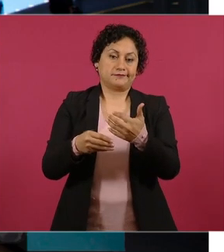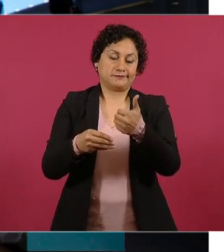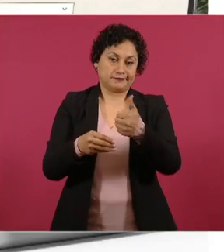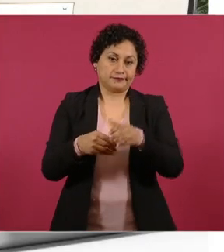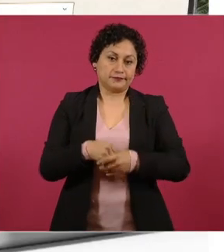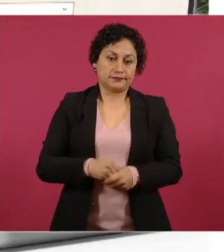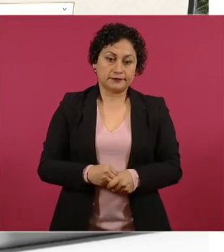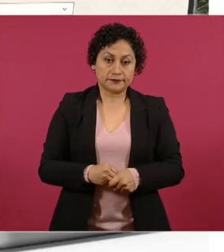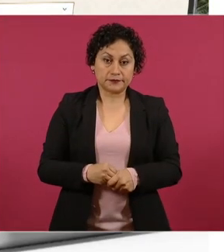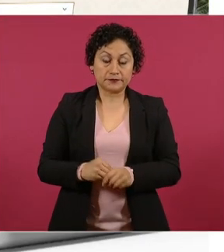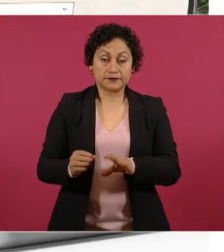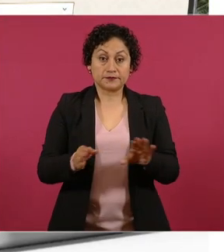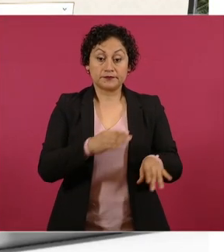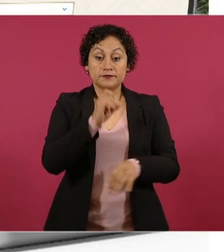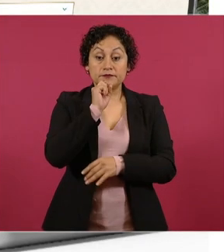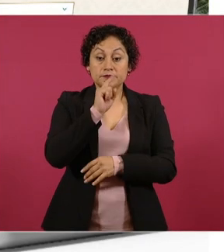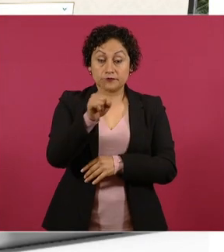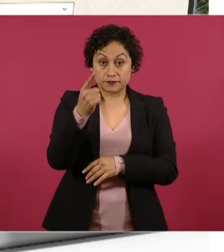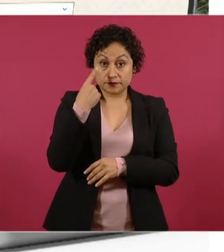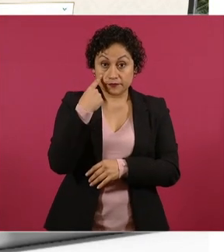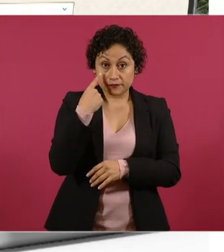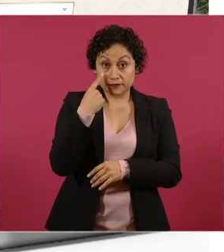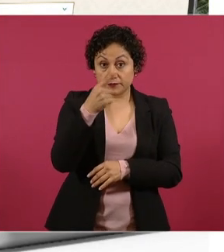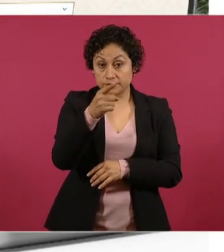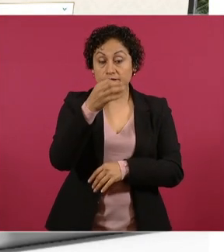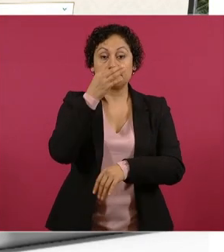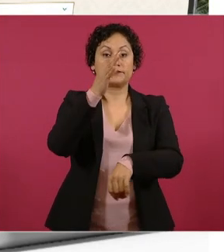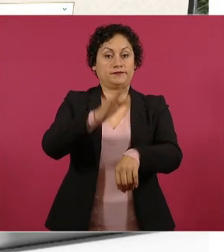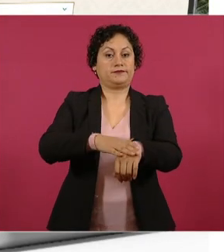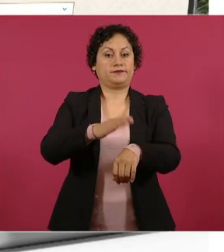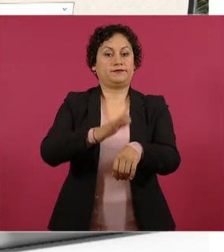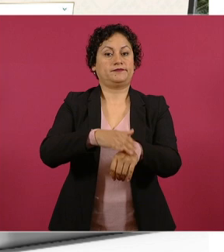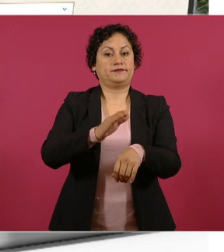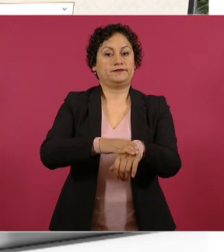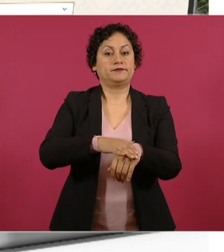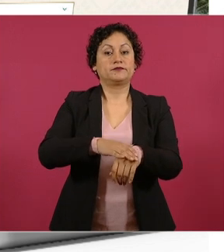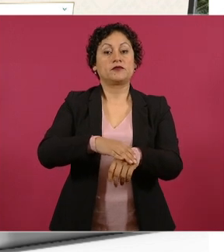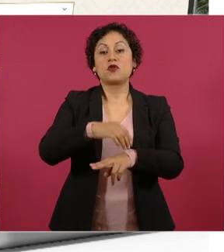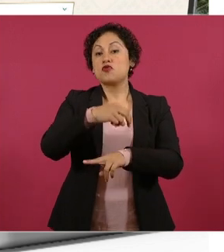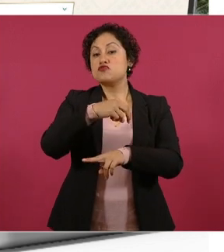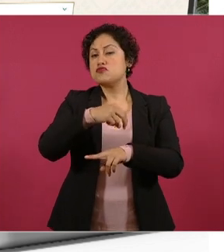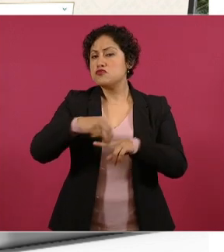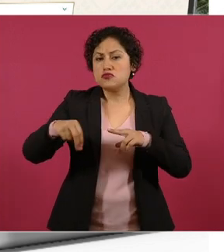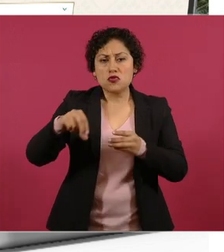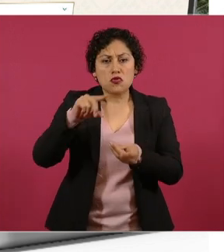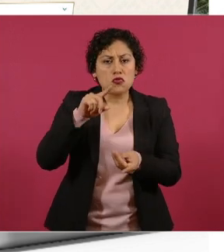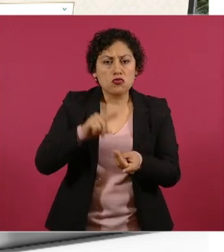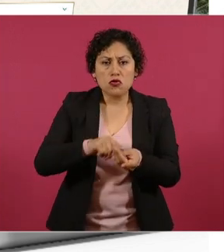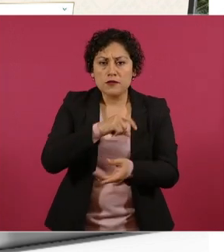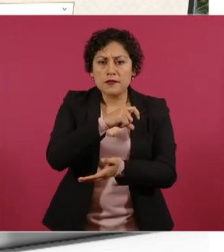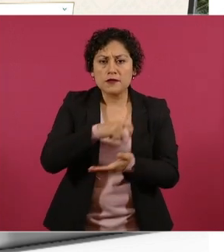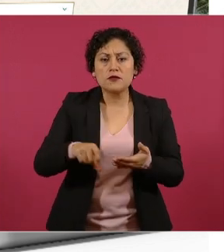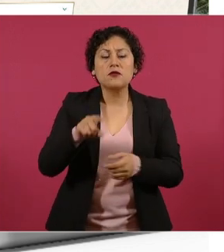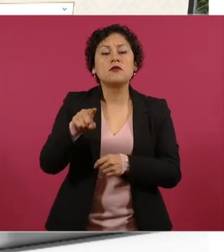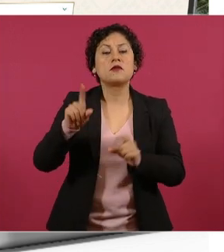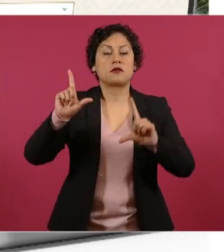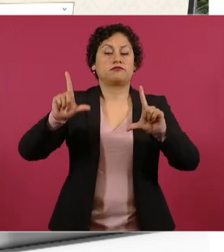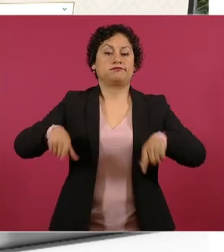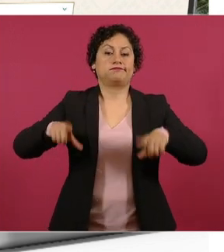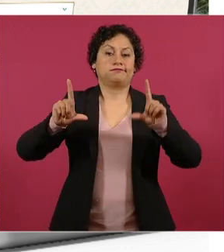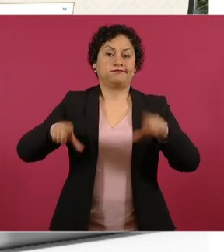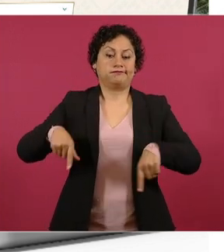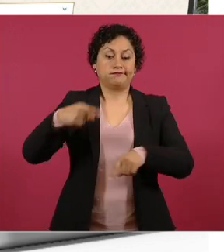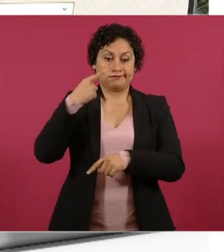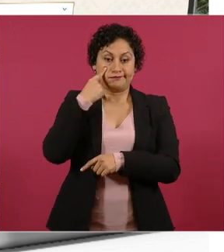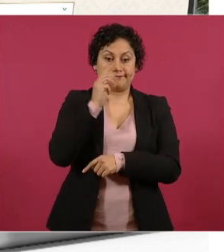También informarles a todos ustedes que Tren Maya está también vendiendo los boletos en la página web,